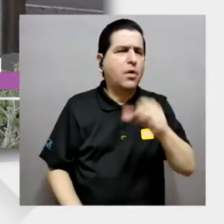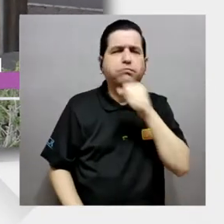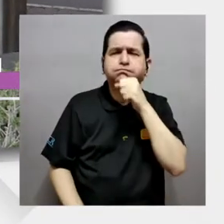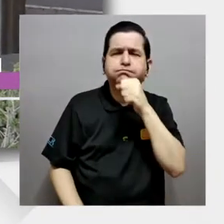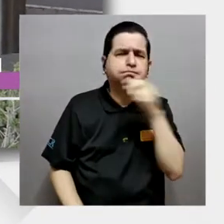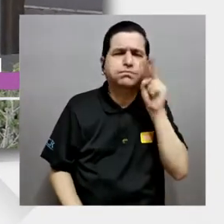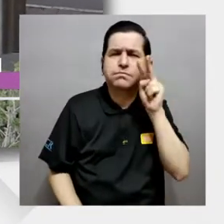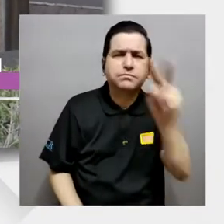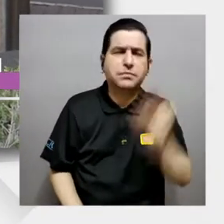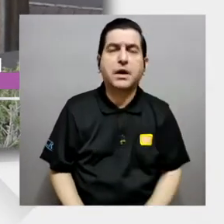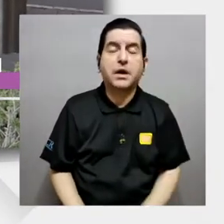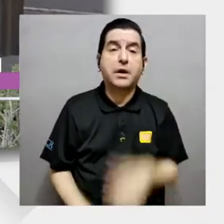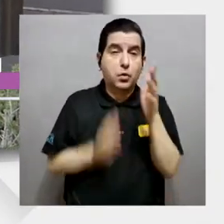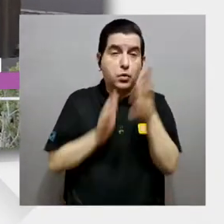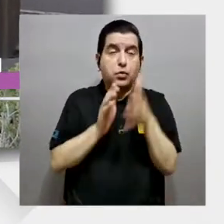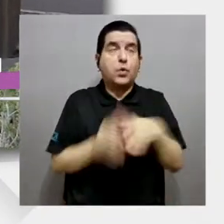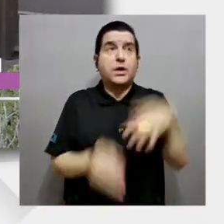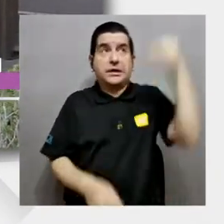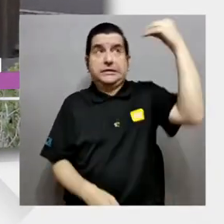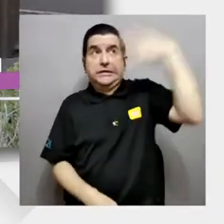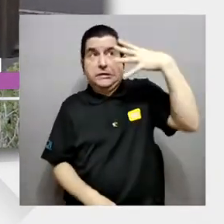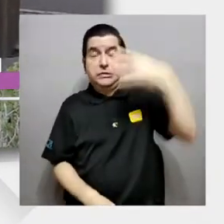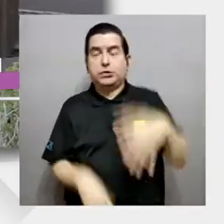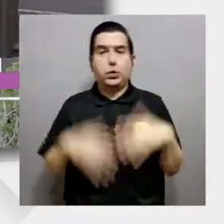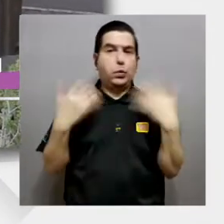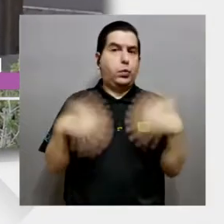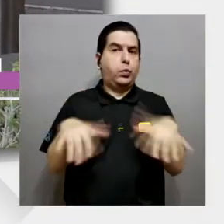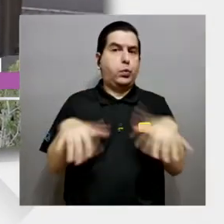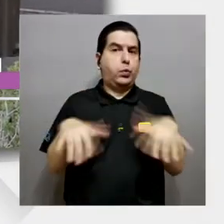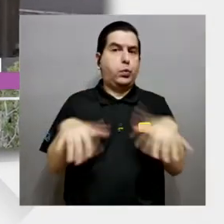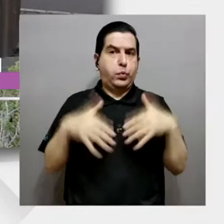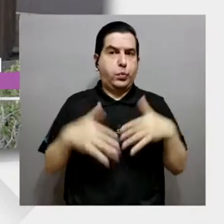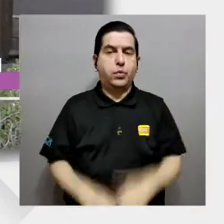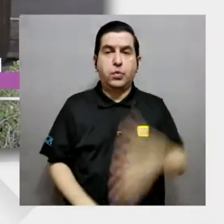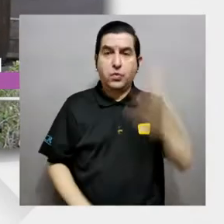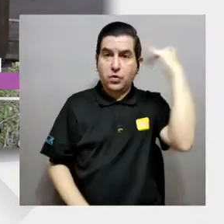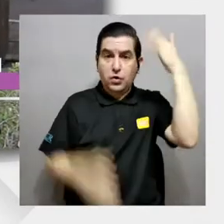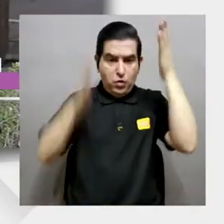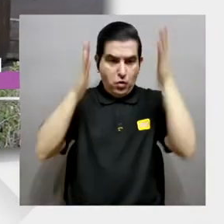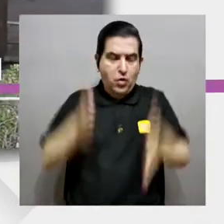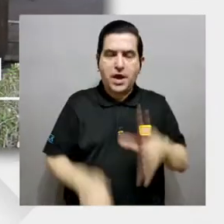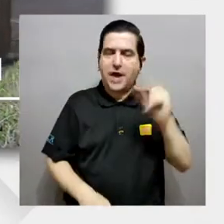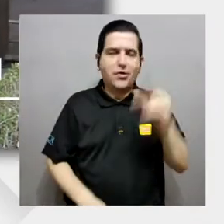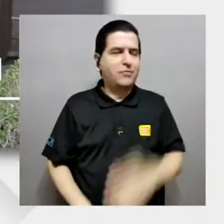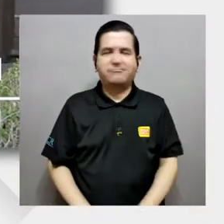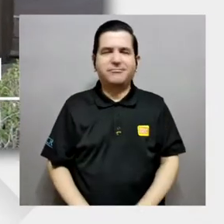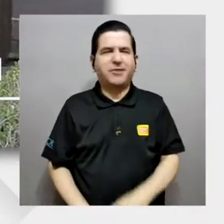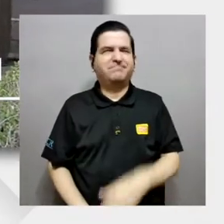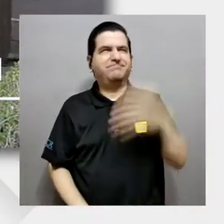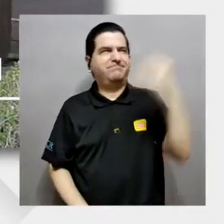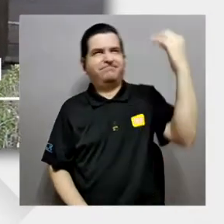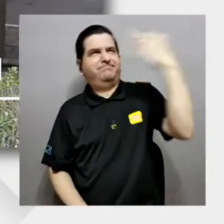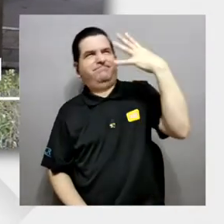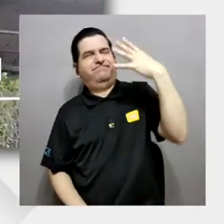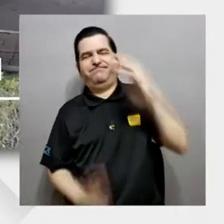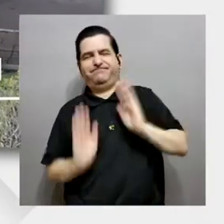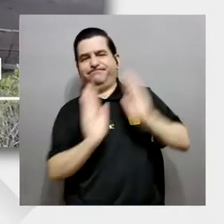se avejentan. Se cuidan mucho del sol, se cuidan muchísimo del sol, el coreano no se expone al sol.